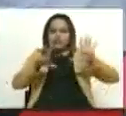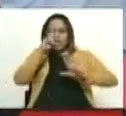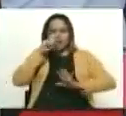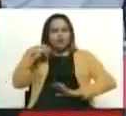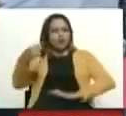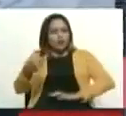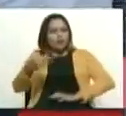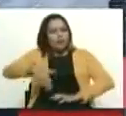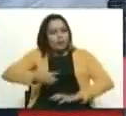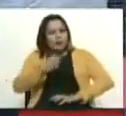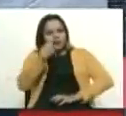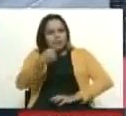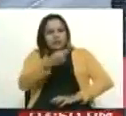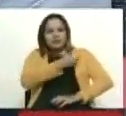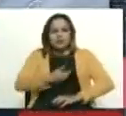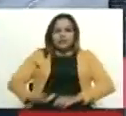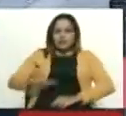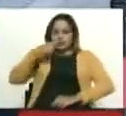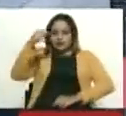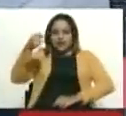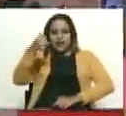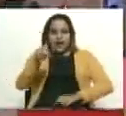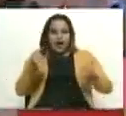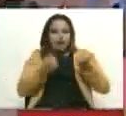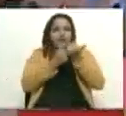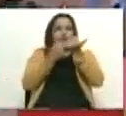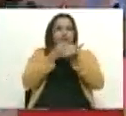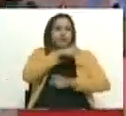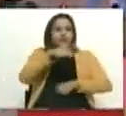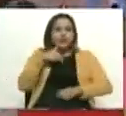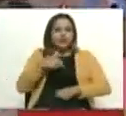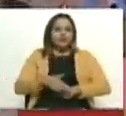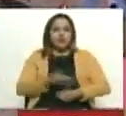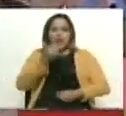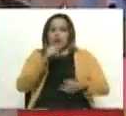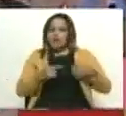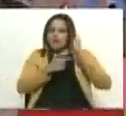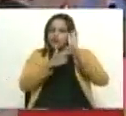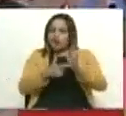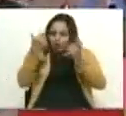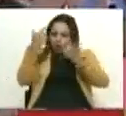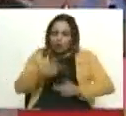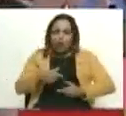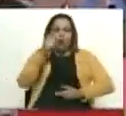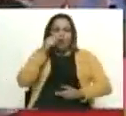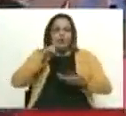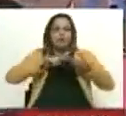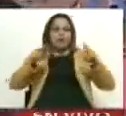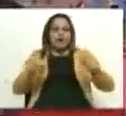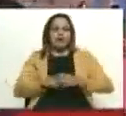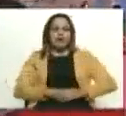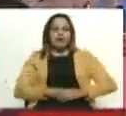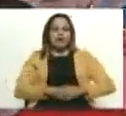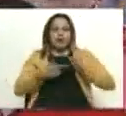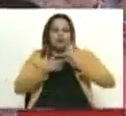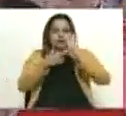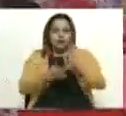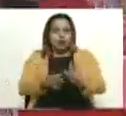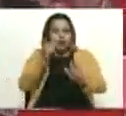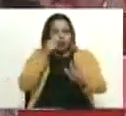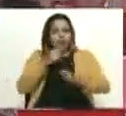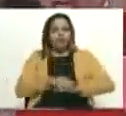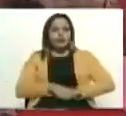decir al presidente Nicolás Maduro Moro que cuente con nosotros, que ha demostrado ser un hombre de paz, que ha demostrado ser un hombre